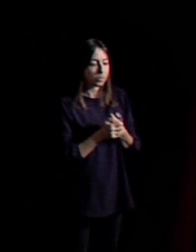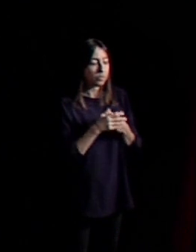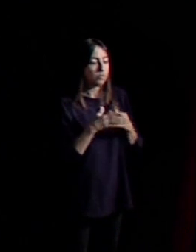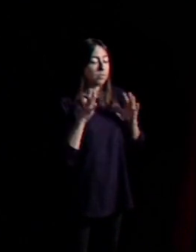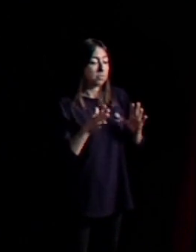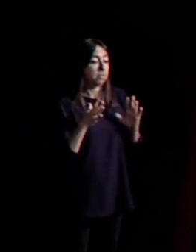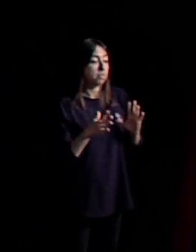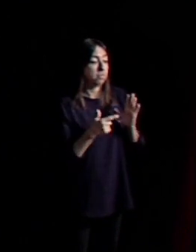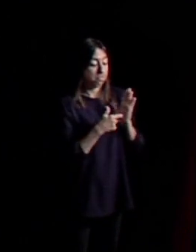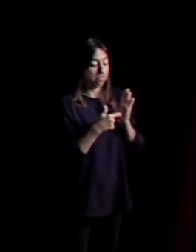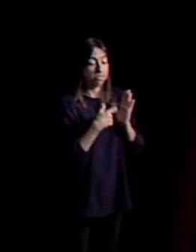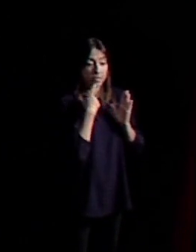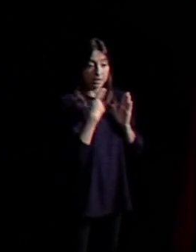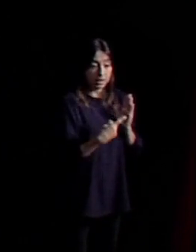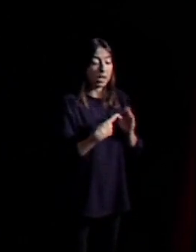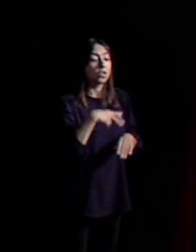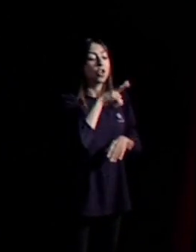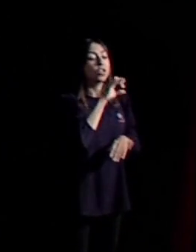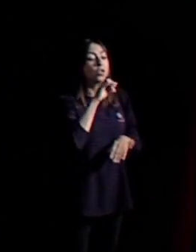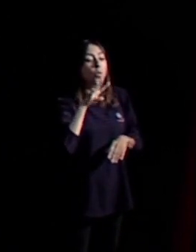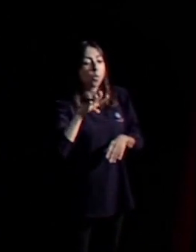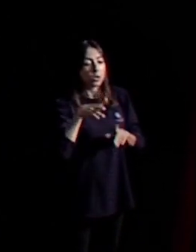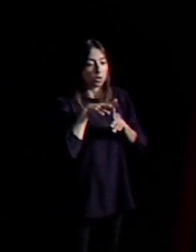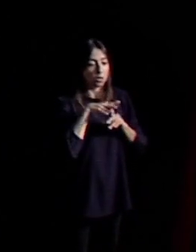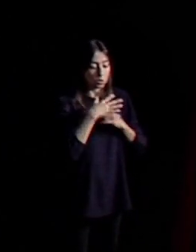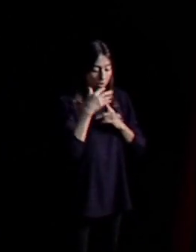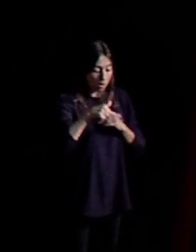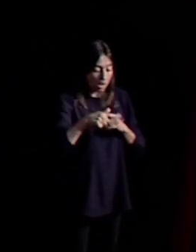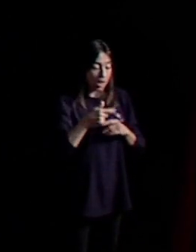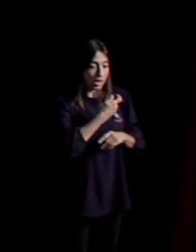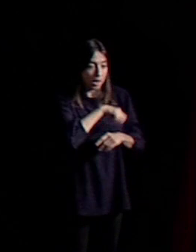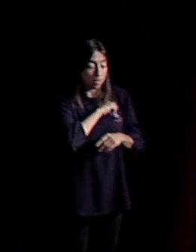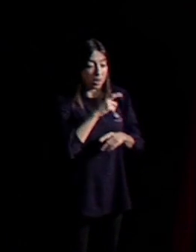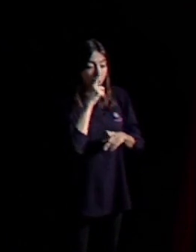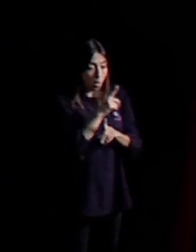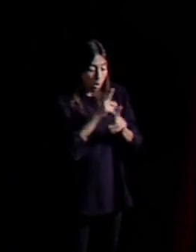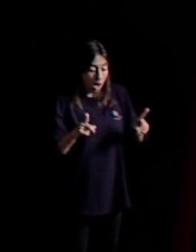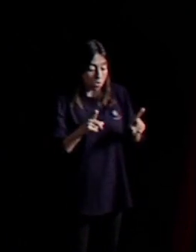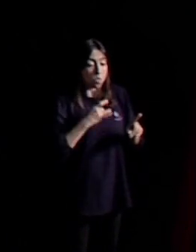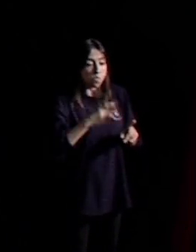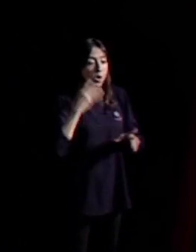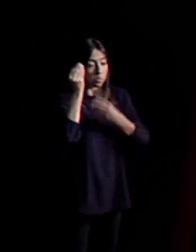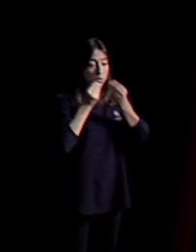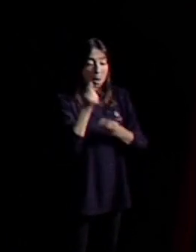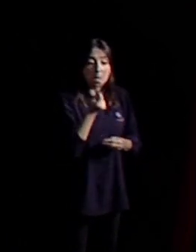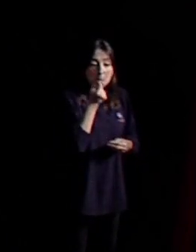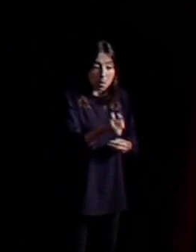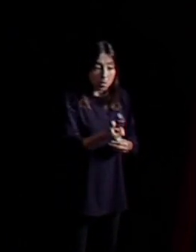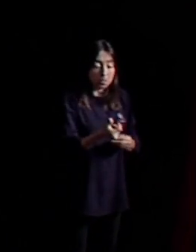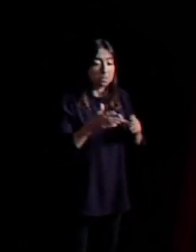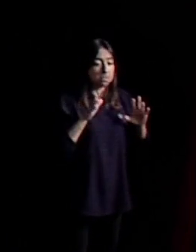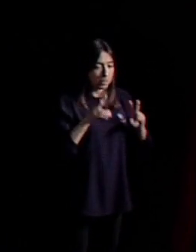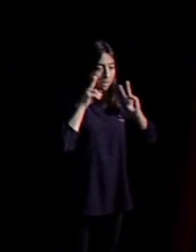Dice, hablábamos de 204 casos en España en un año, que uno puede pensar que es muy poco, pues